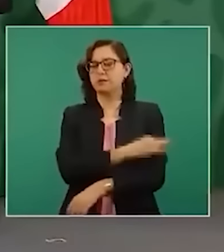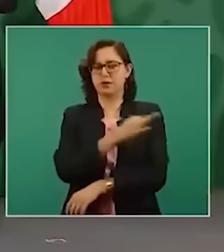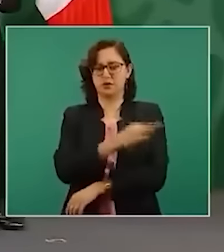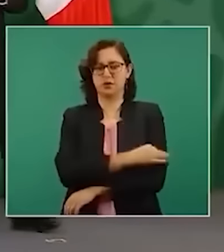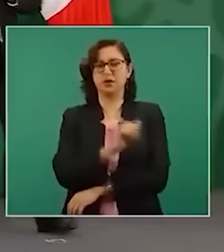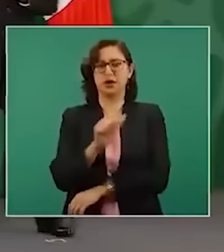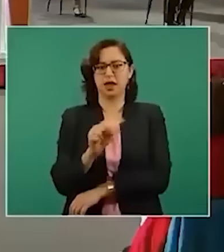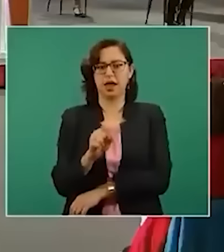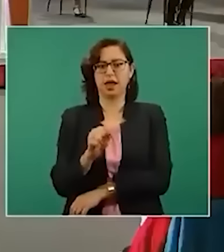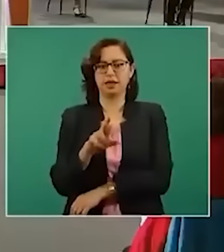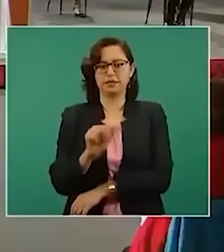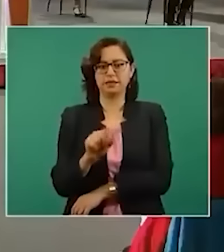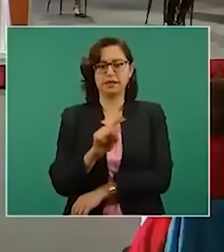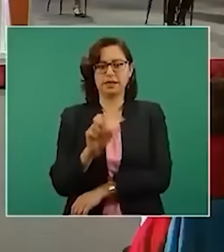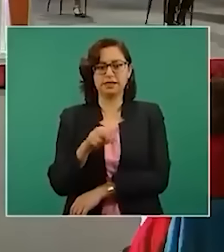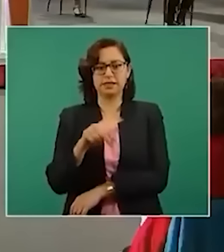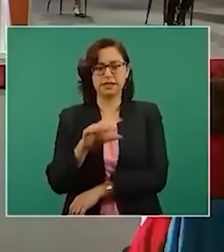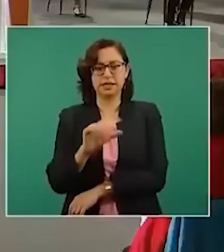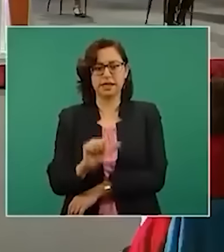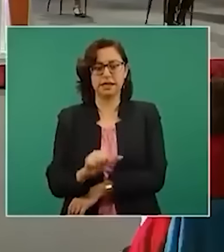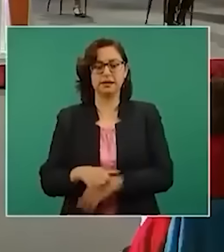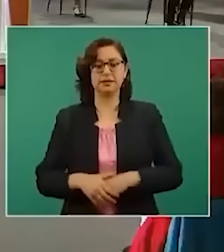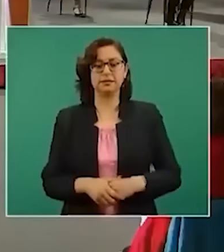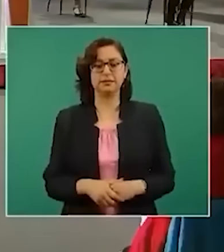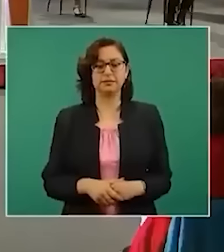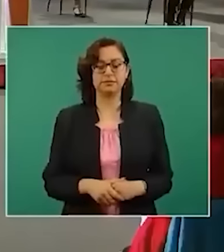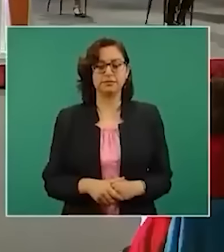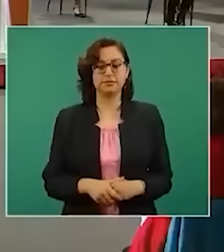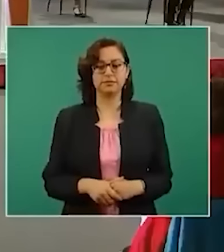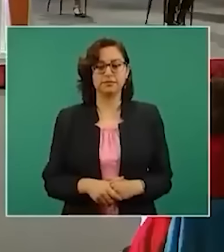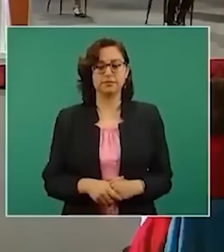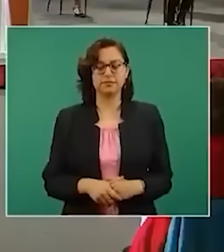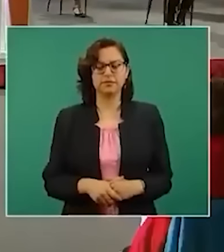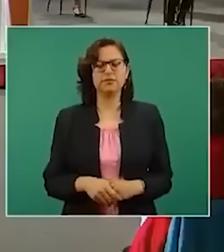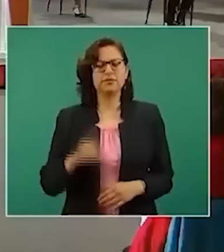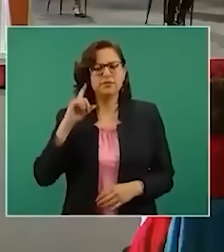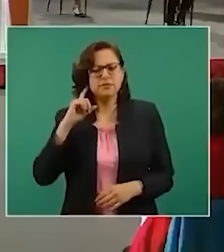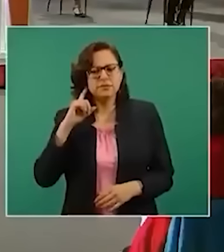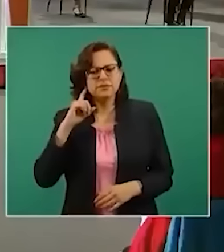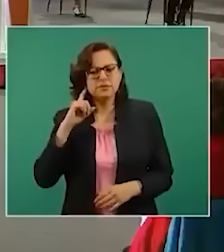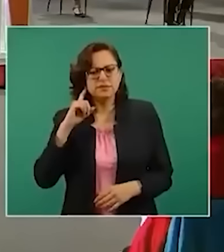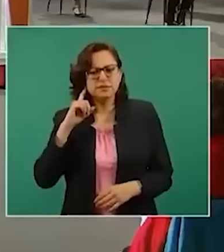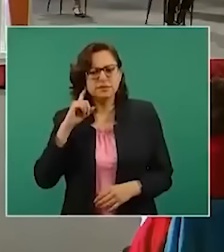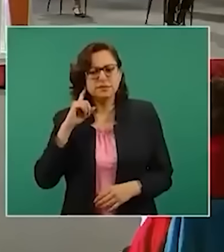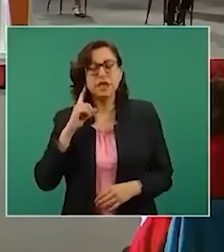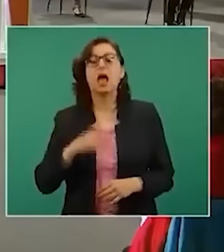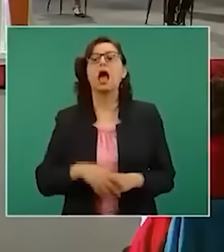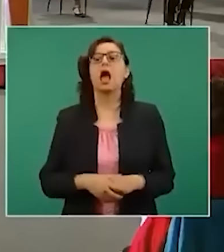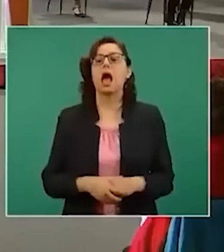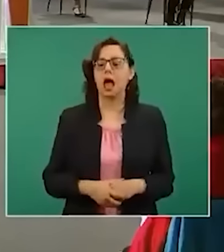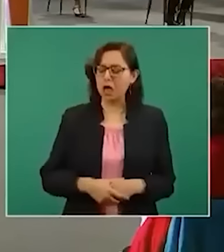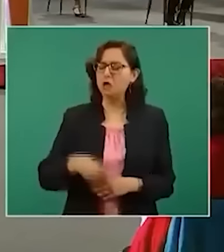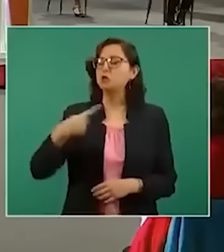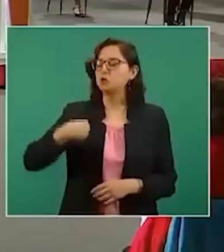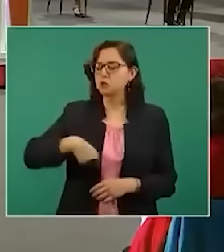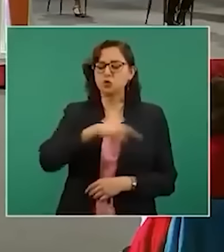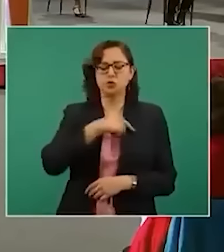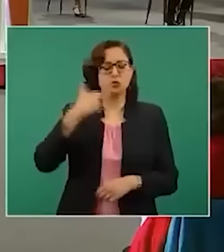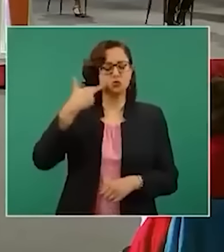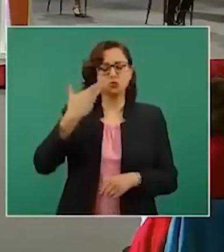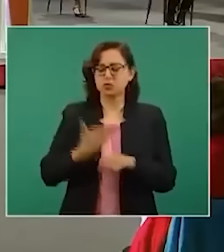astracenica está qué ah estamos actuando de manera